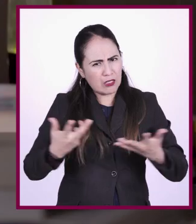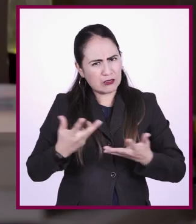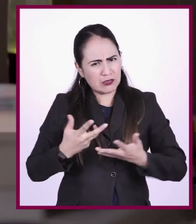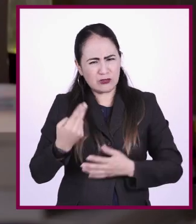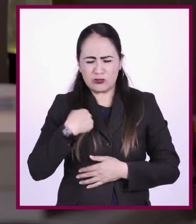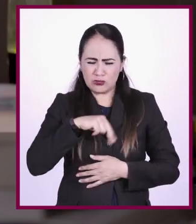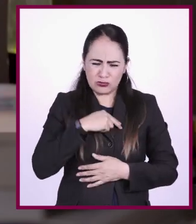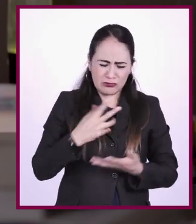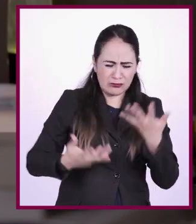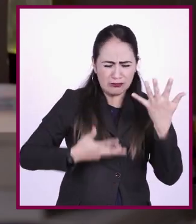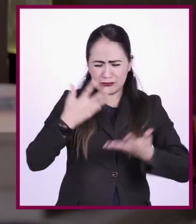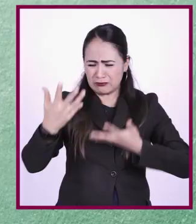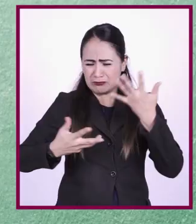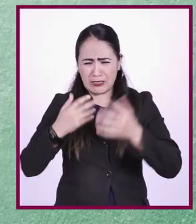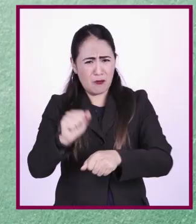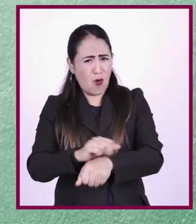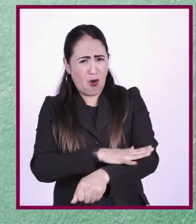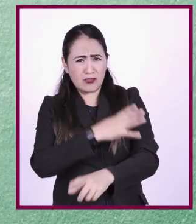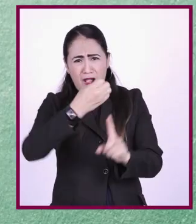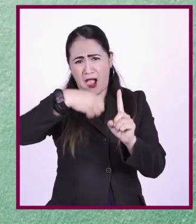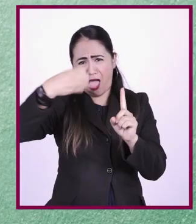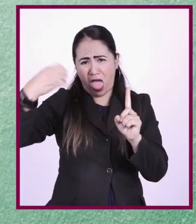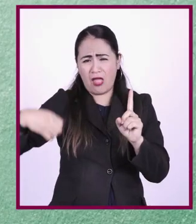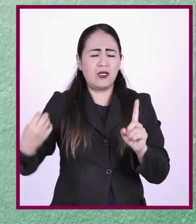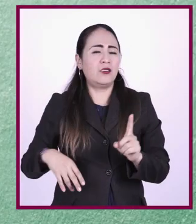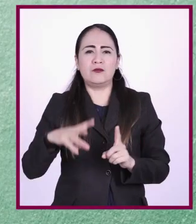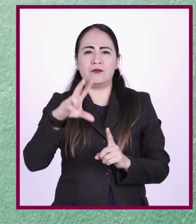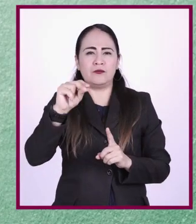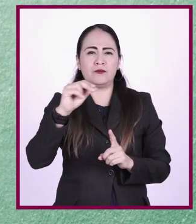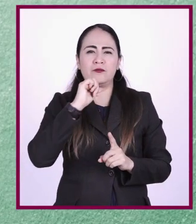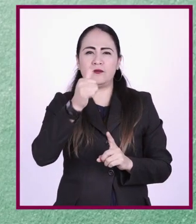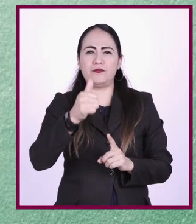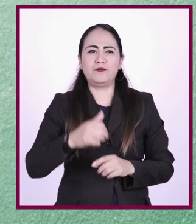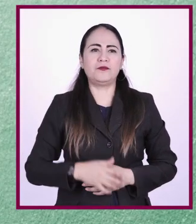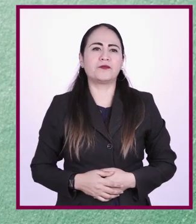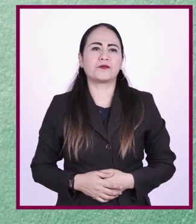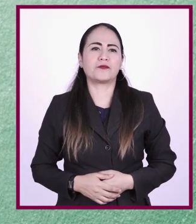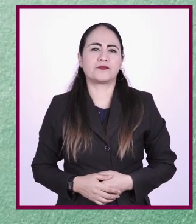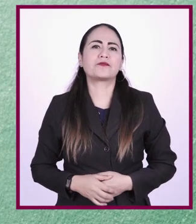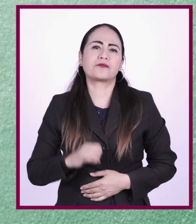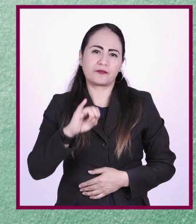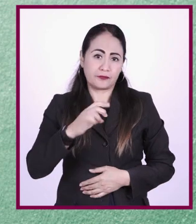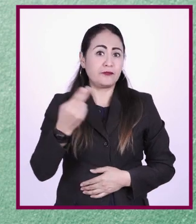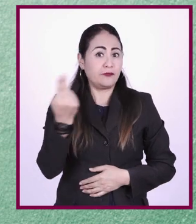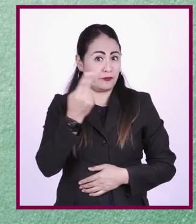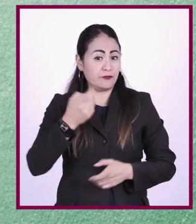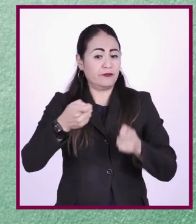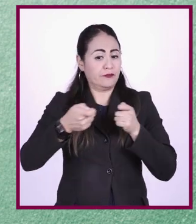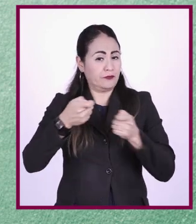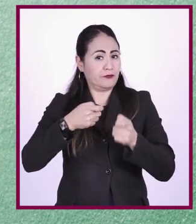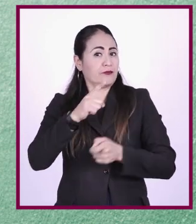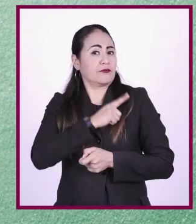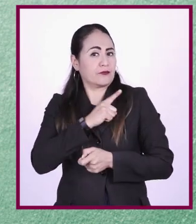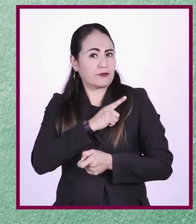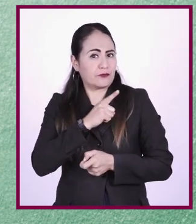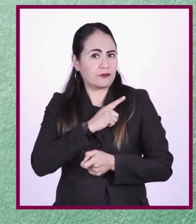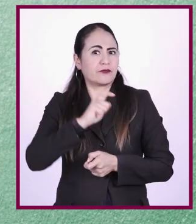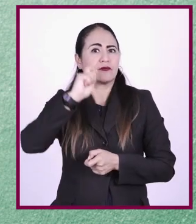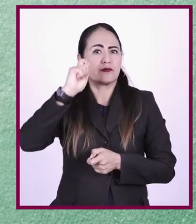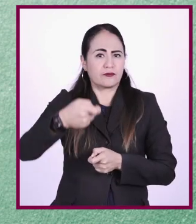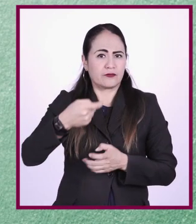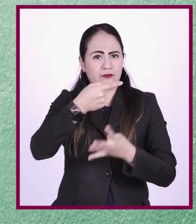para no caer en el caos emocional. Sí. Pues como investigamos, la autorregulación también se puede definir